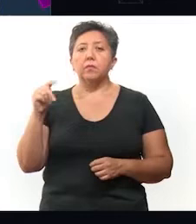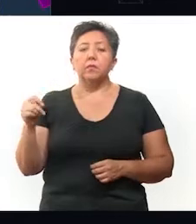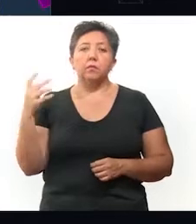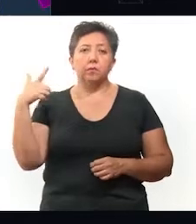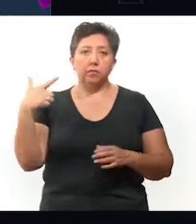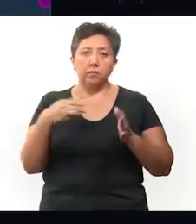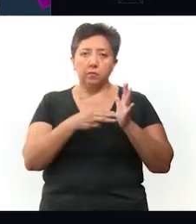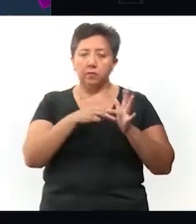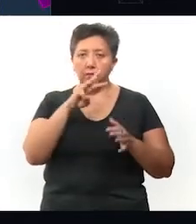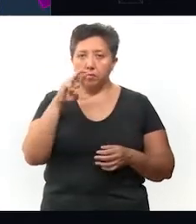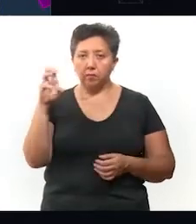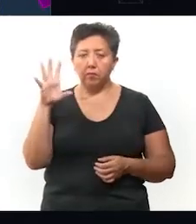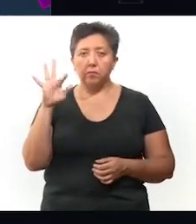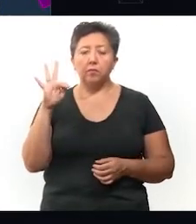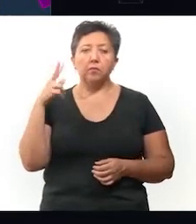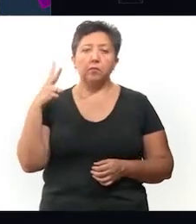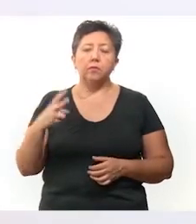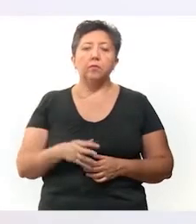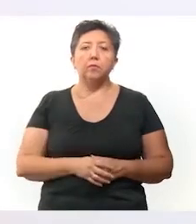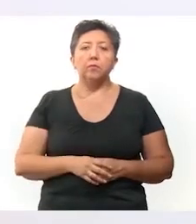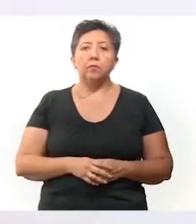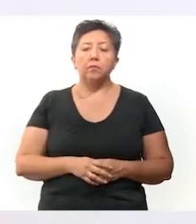poniente 7.342.